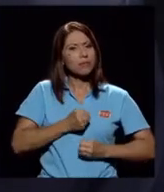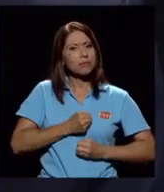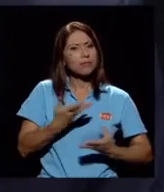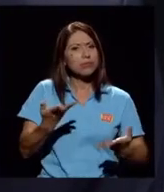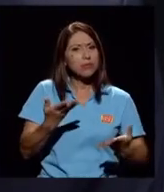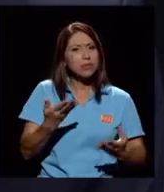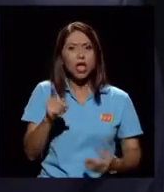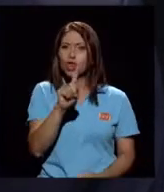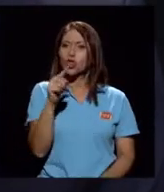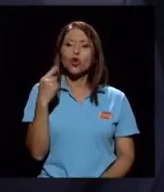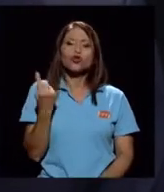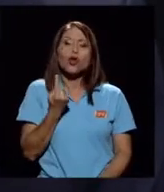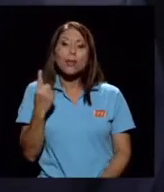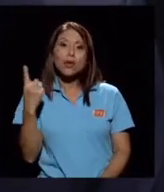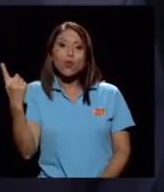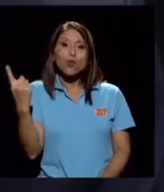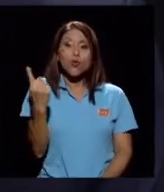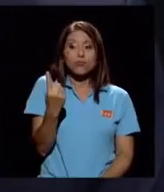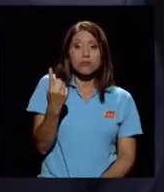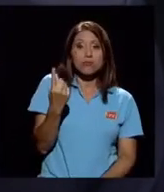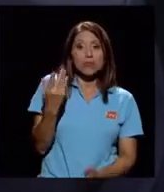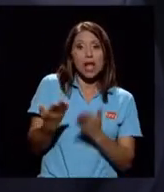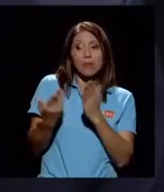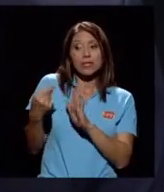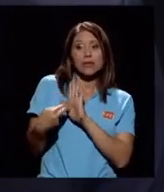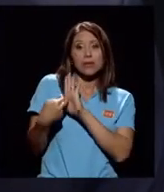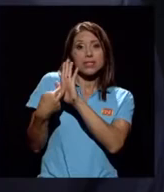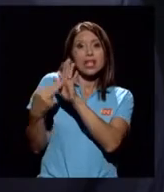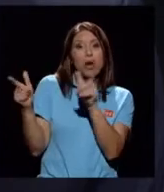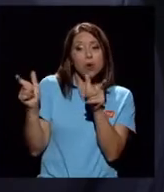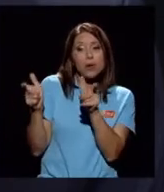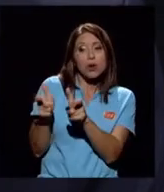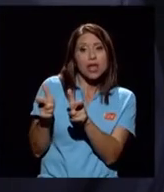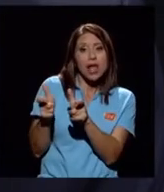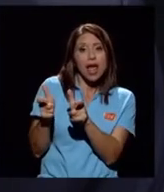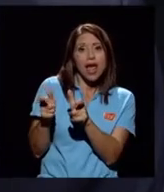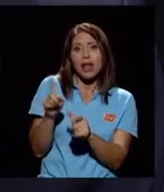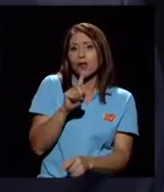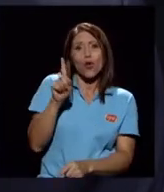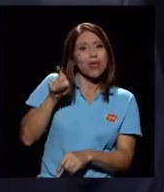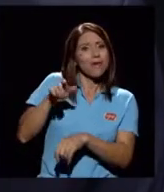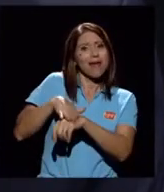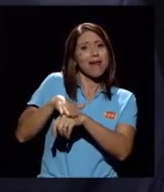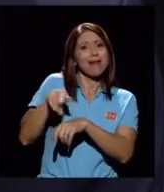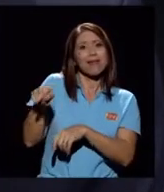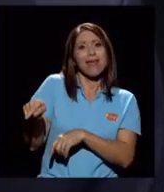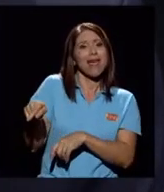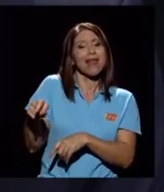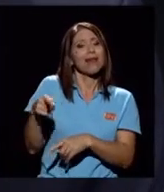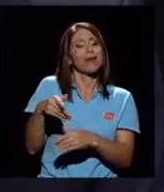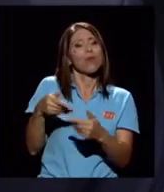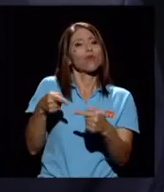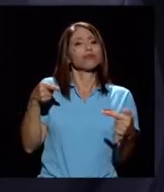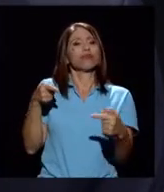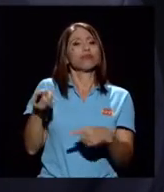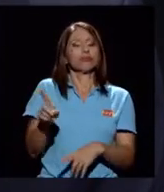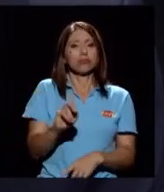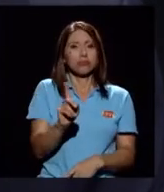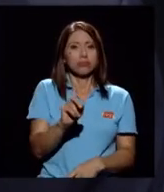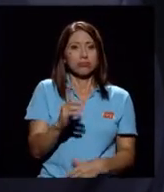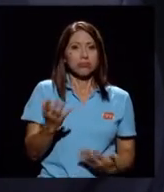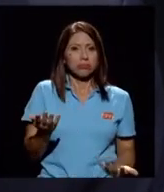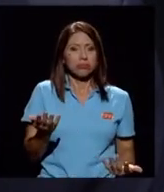representa lo mejor una minoría de simplemente se pare en la manguera y no deje que los que el fuego se apague entonces